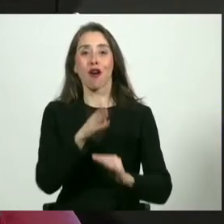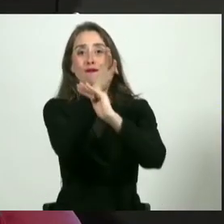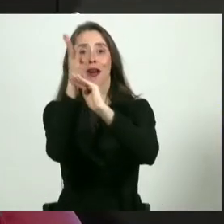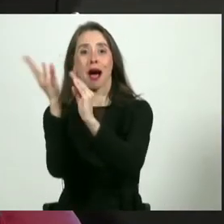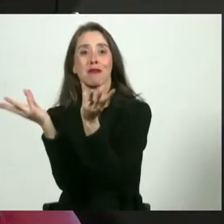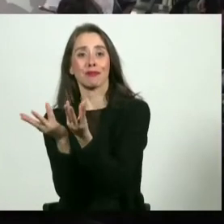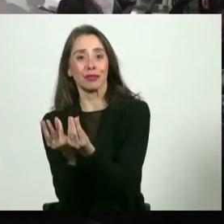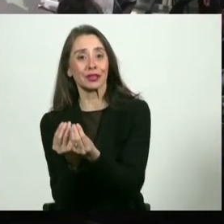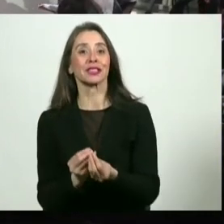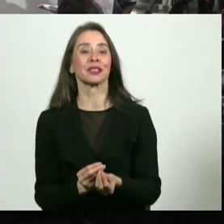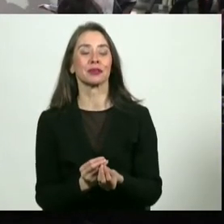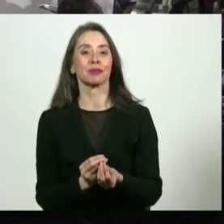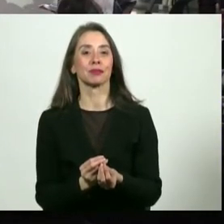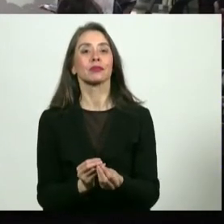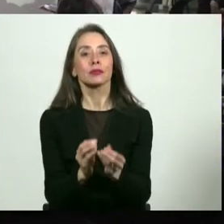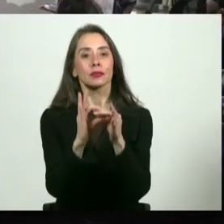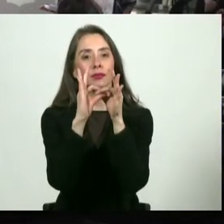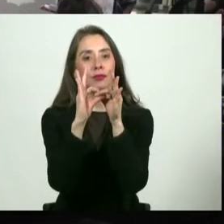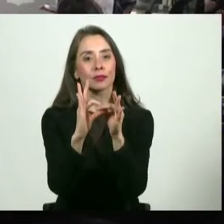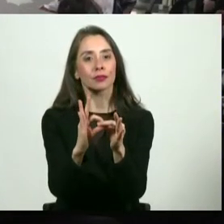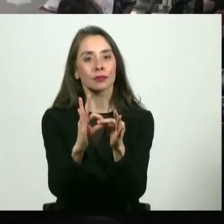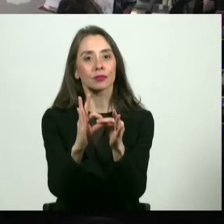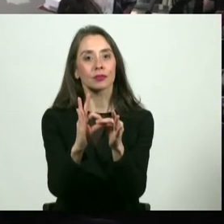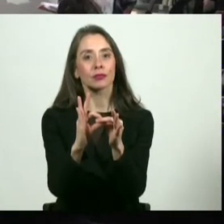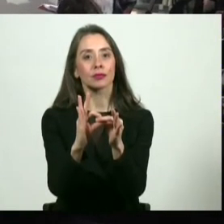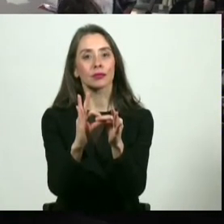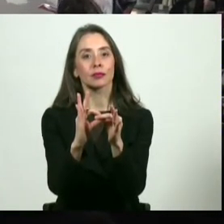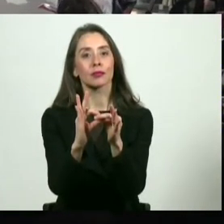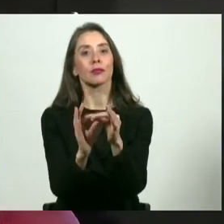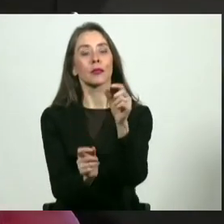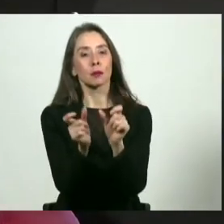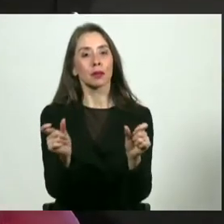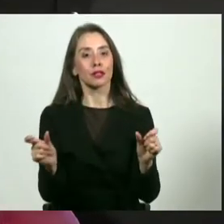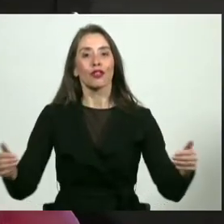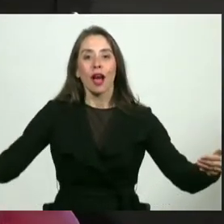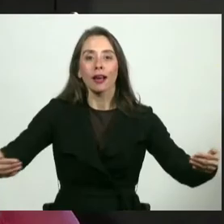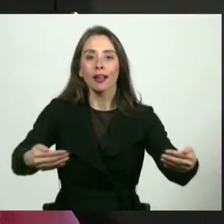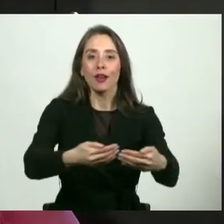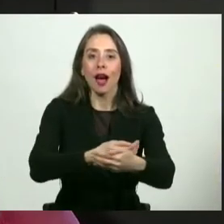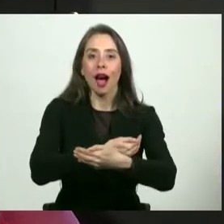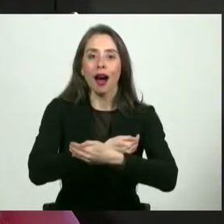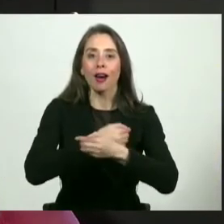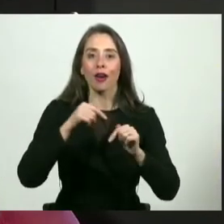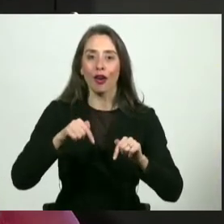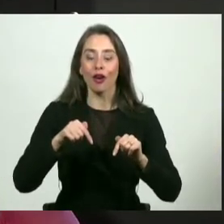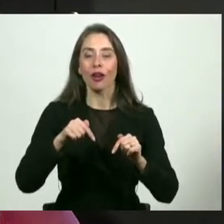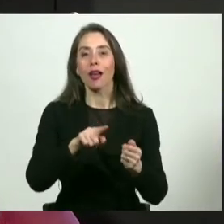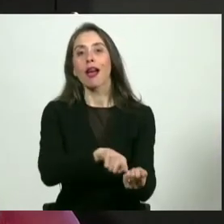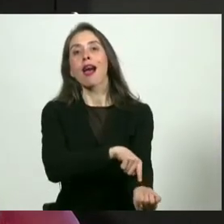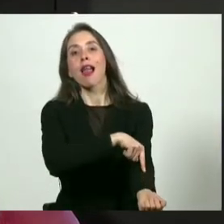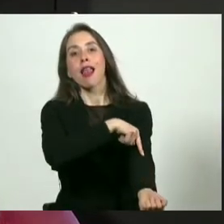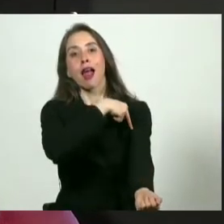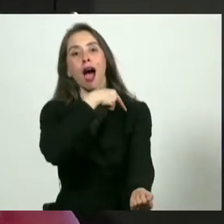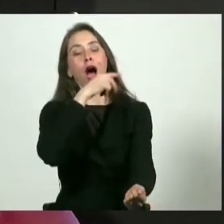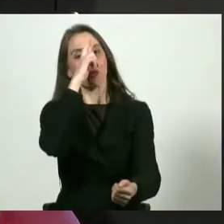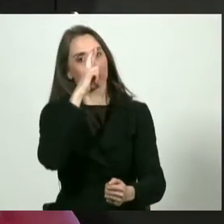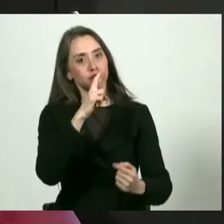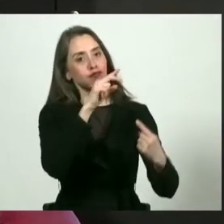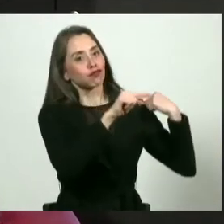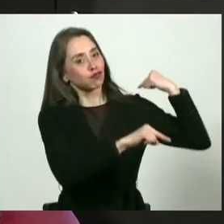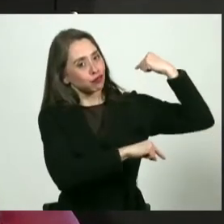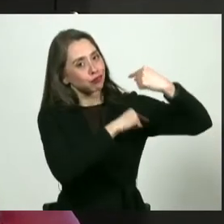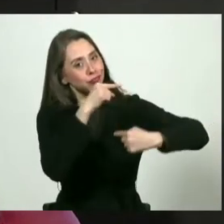gracias. Con esto terminamos esta etapa del quinto diálogo de inclusión dedicado a los avances y